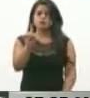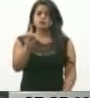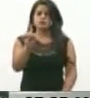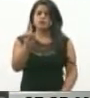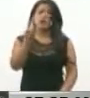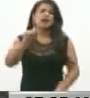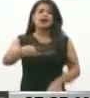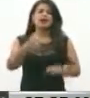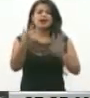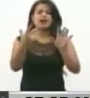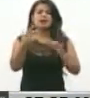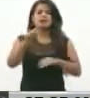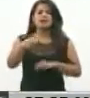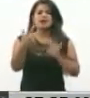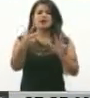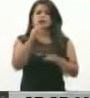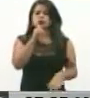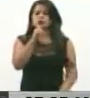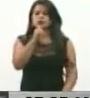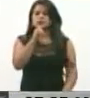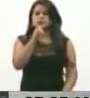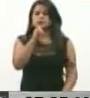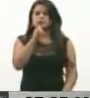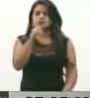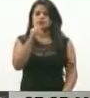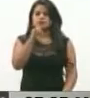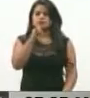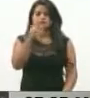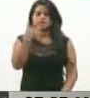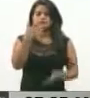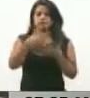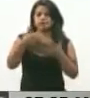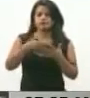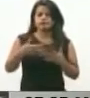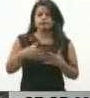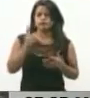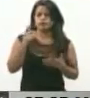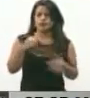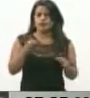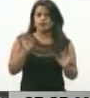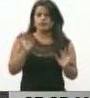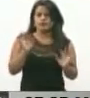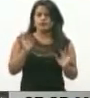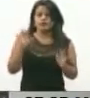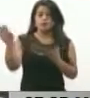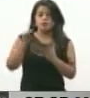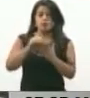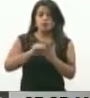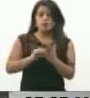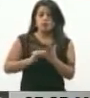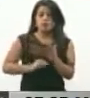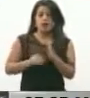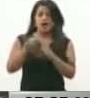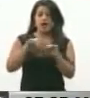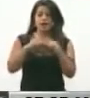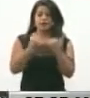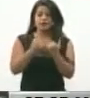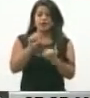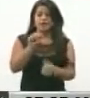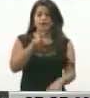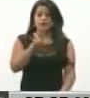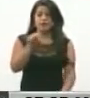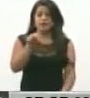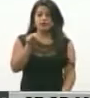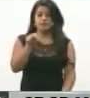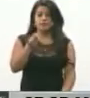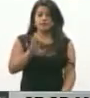canal de noticias escritas, ¿no? En texto, que tomó los datos de la agencia, la ABN, la Agencia Venezolana de